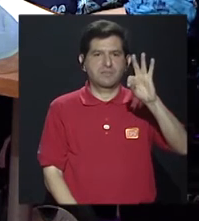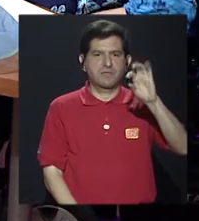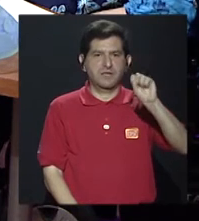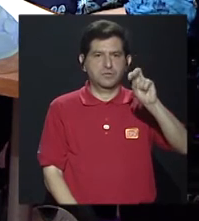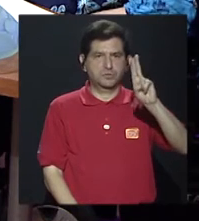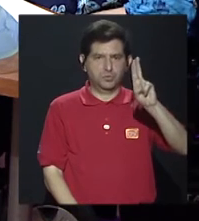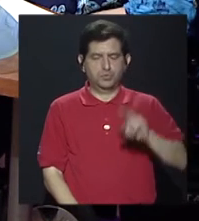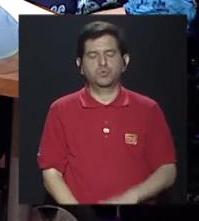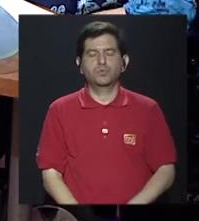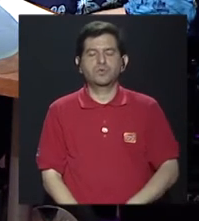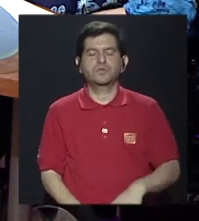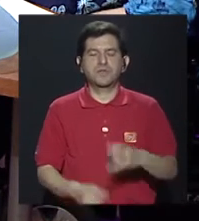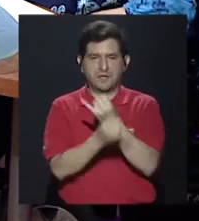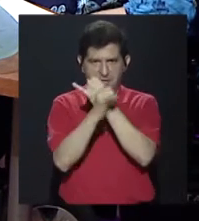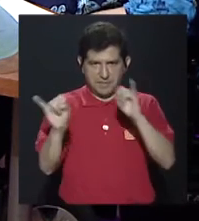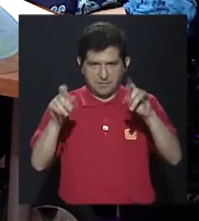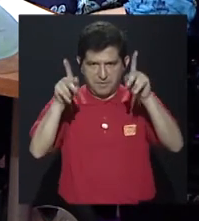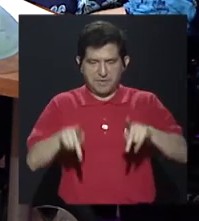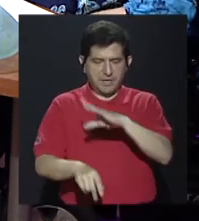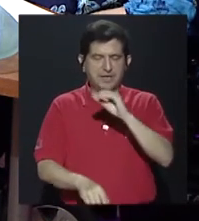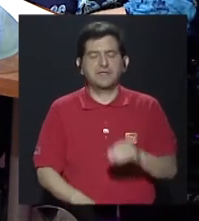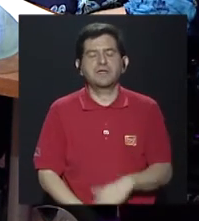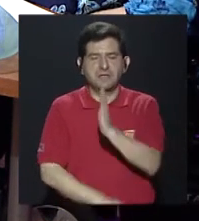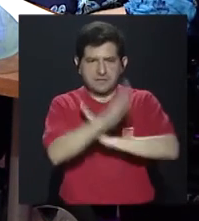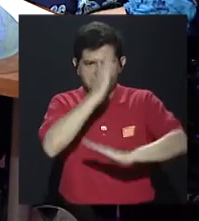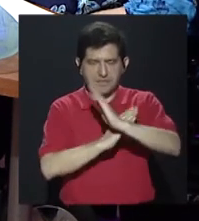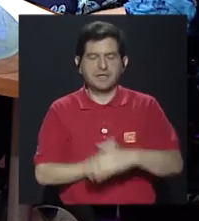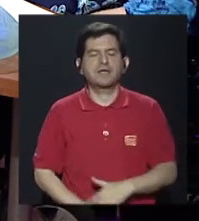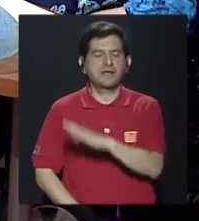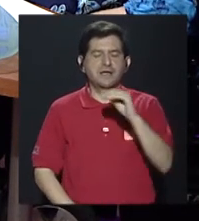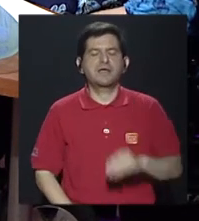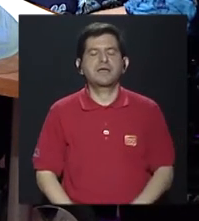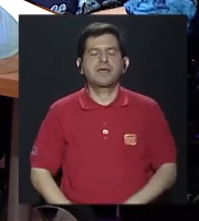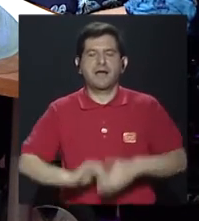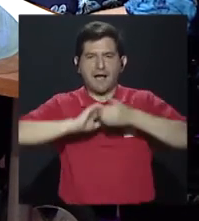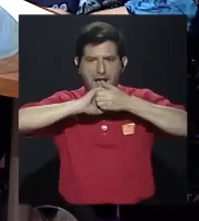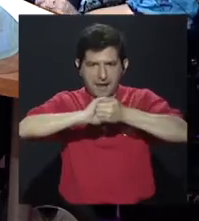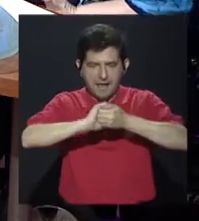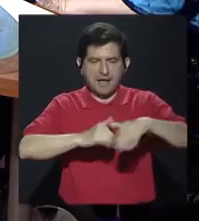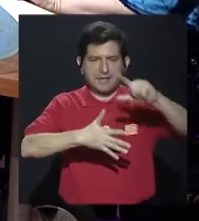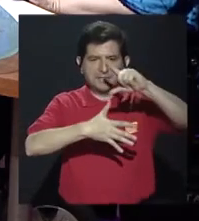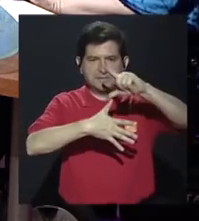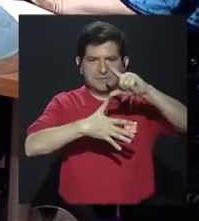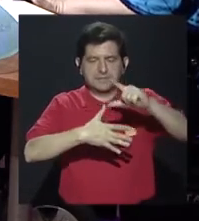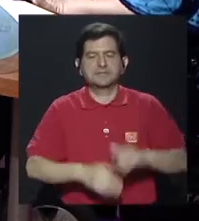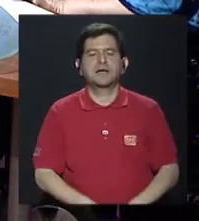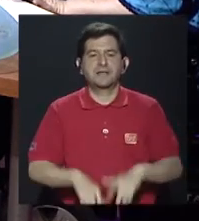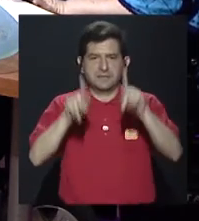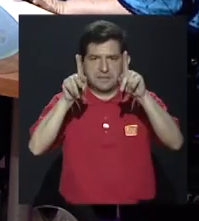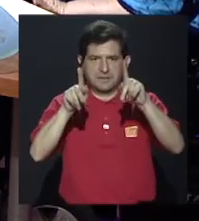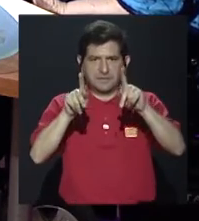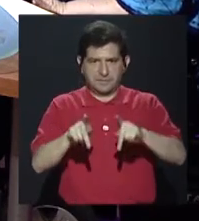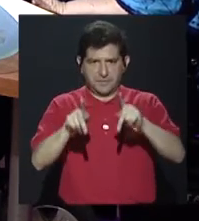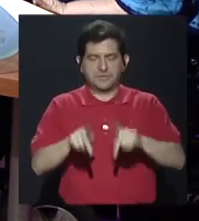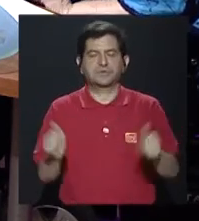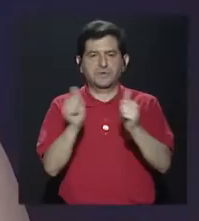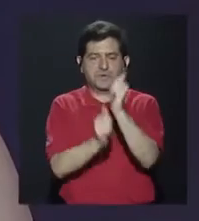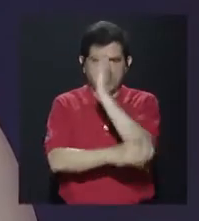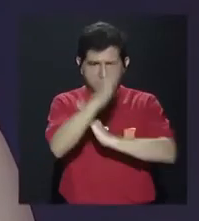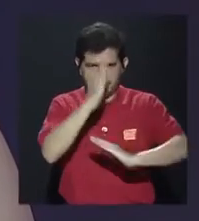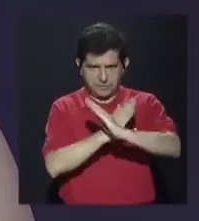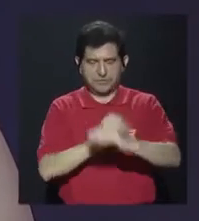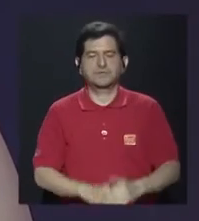y Discapacidad y de la Alianza Latinoamericana de Mujeres con Discapacidad. También tenemos con nosotros a